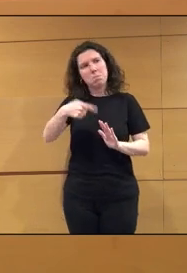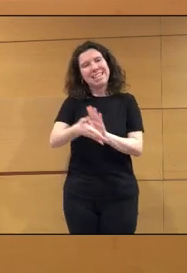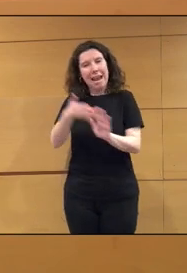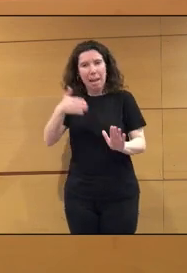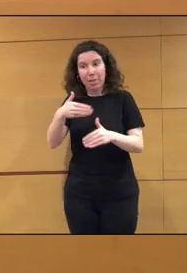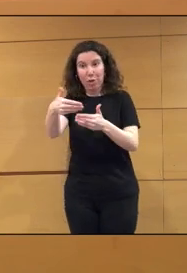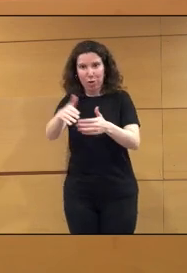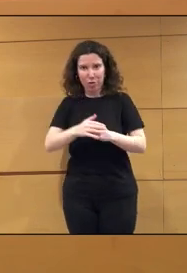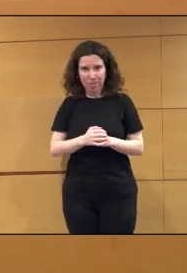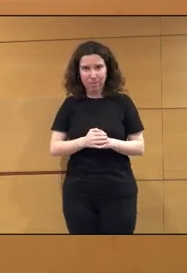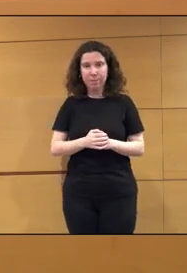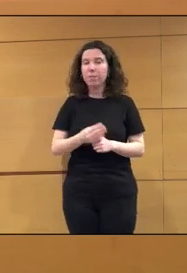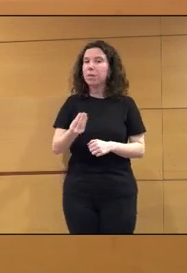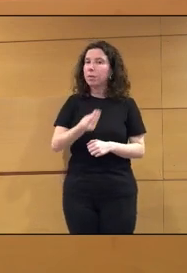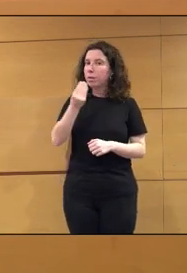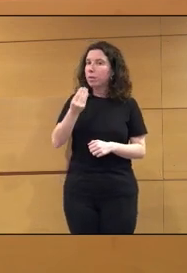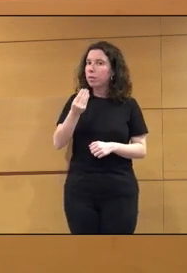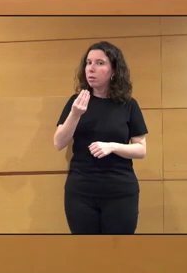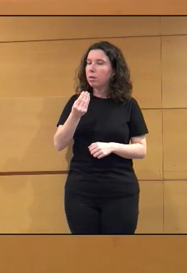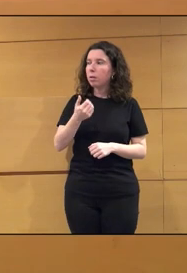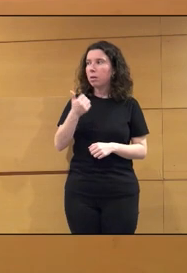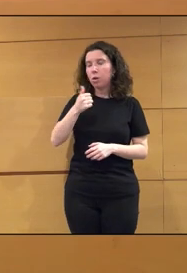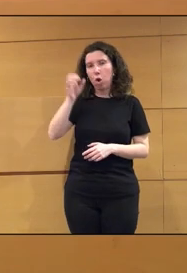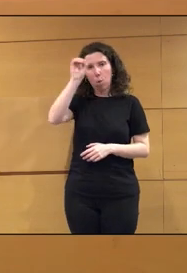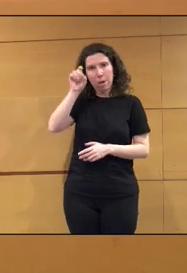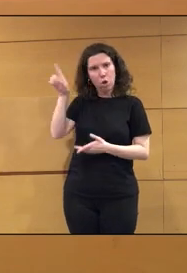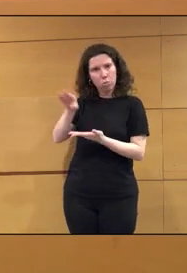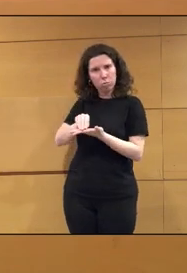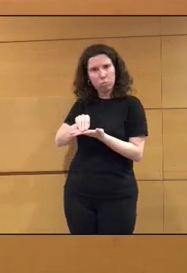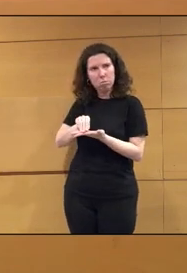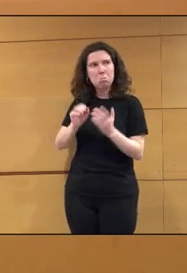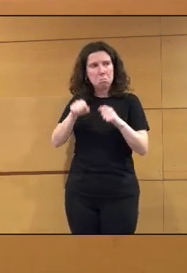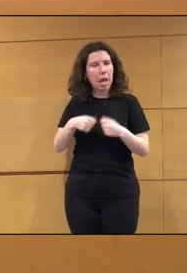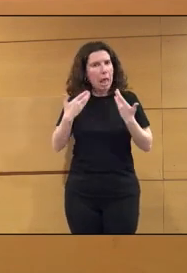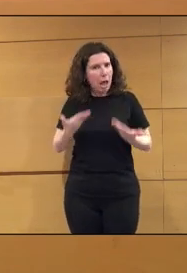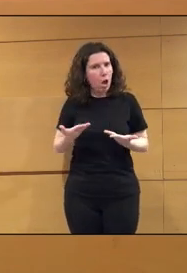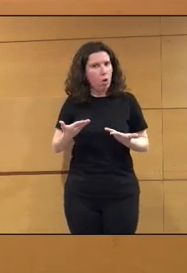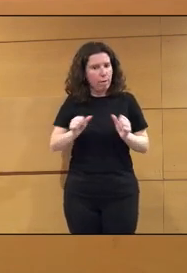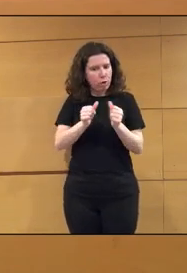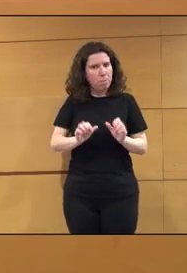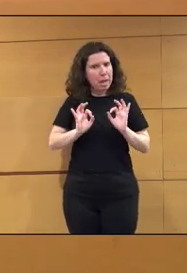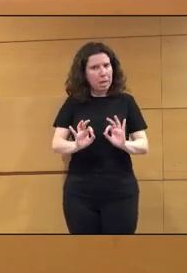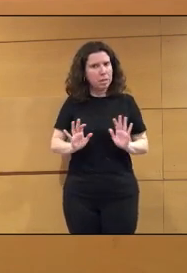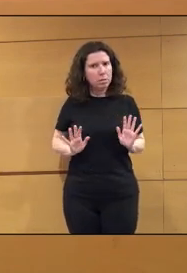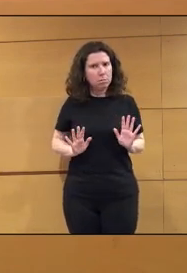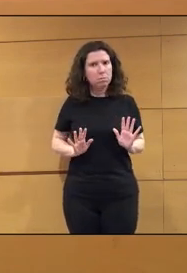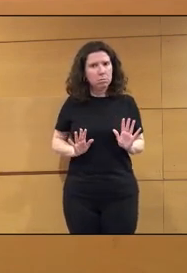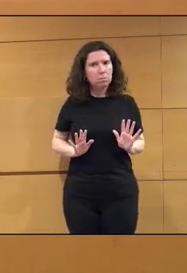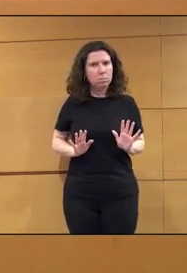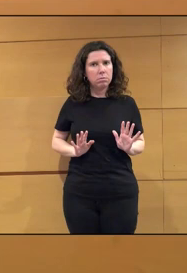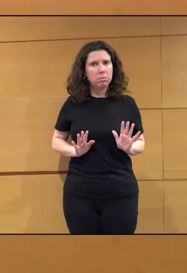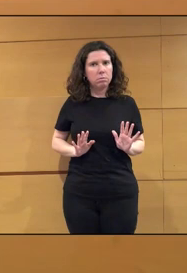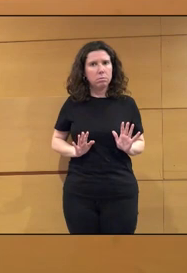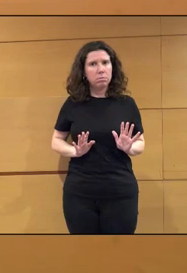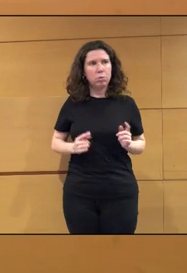bien ese punto de vista en el que vale, pues es lo que tenemos. Y quizá debemos